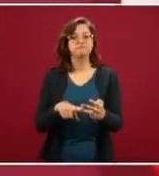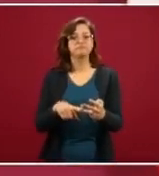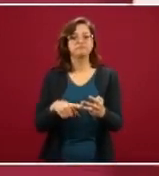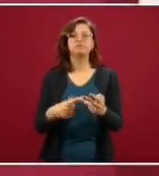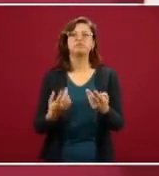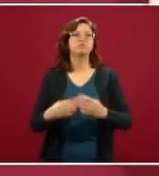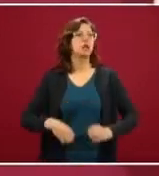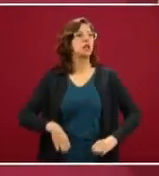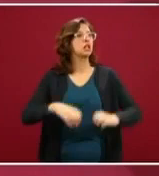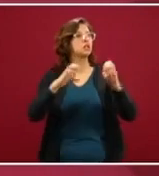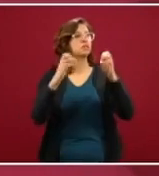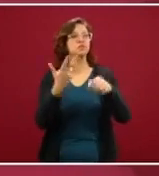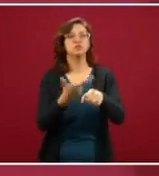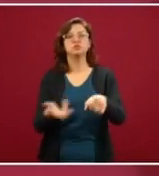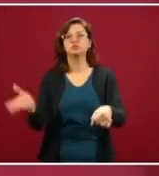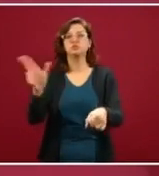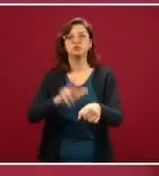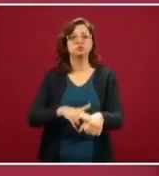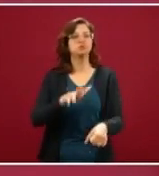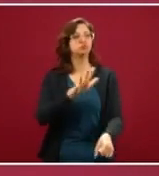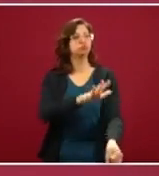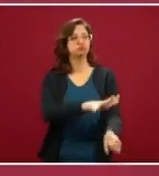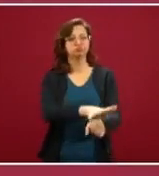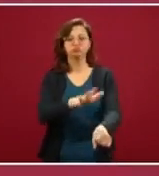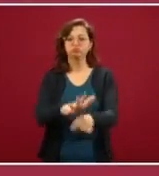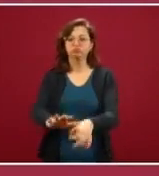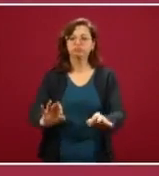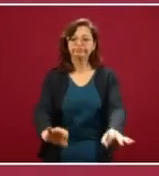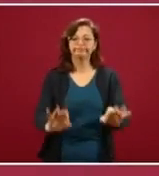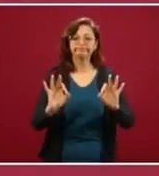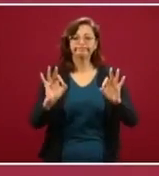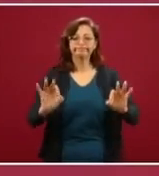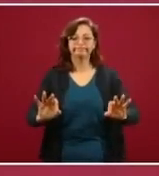las instalaciones, que ya se va